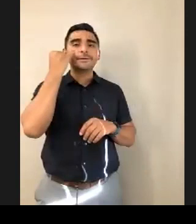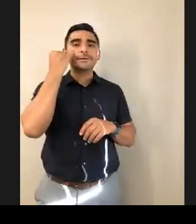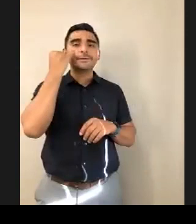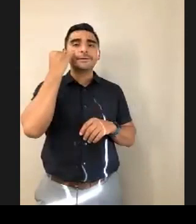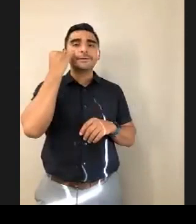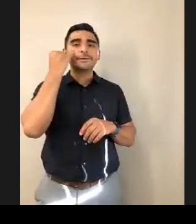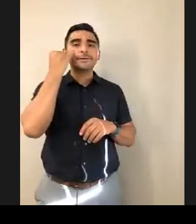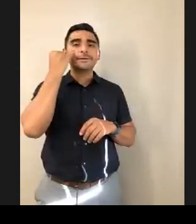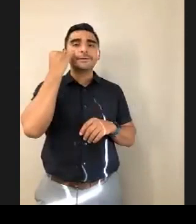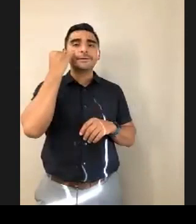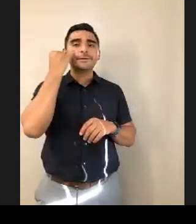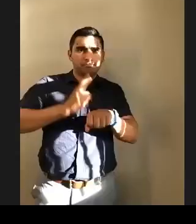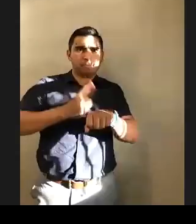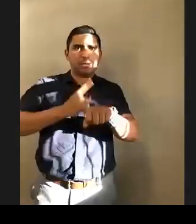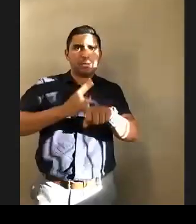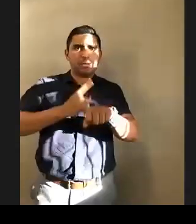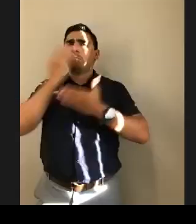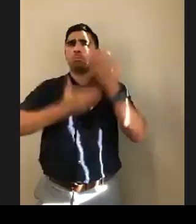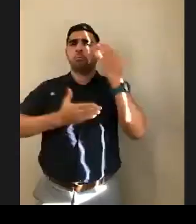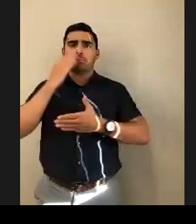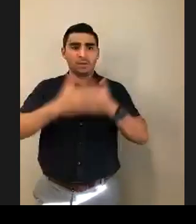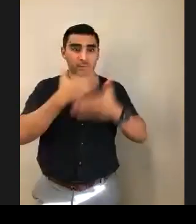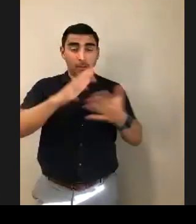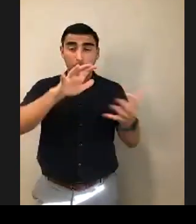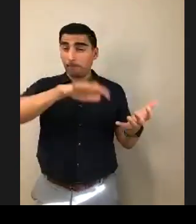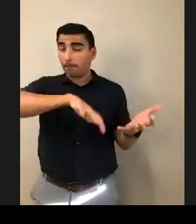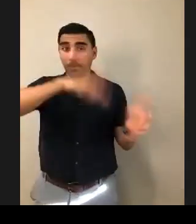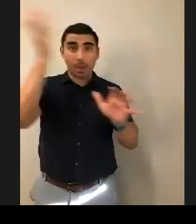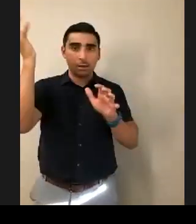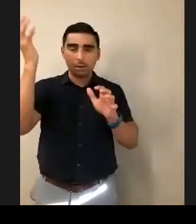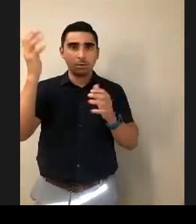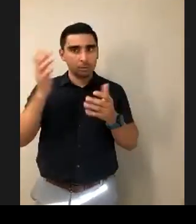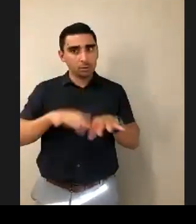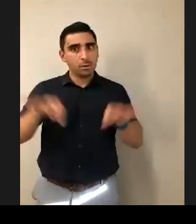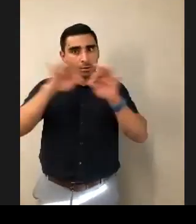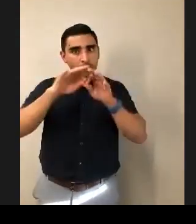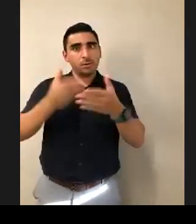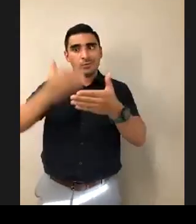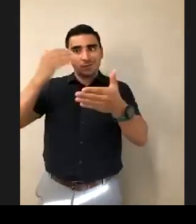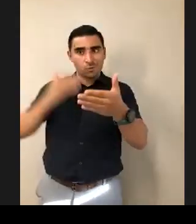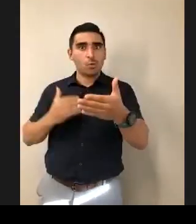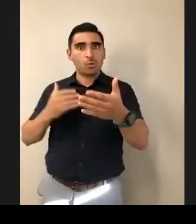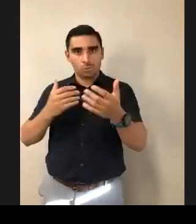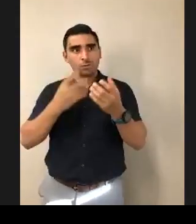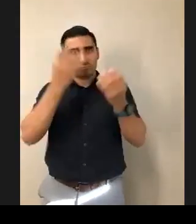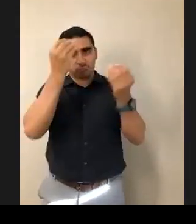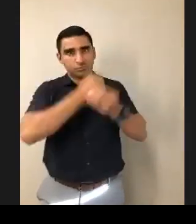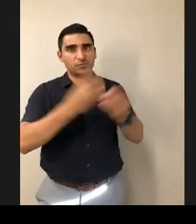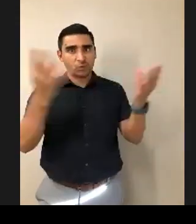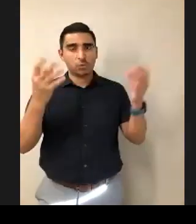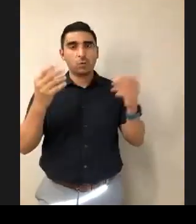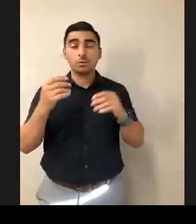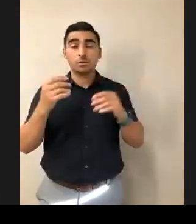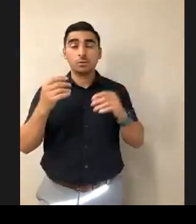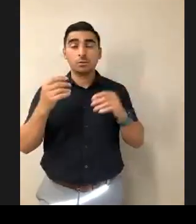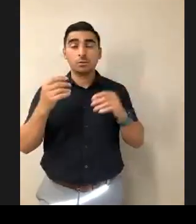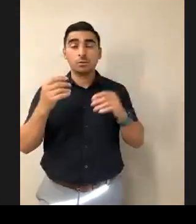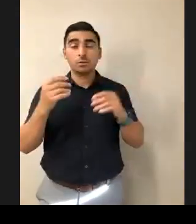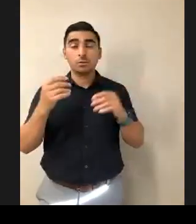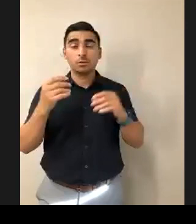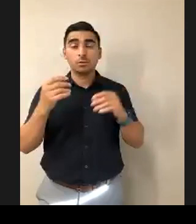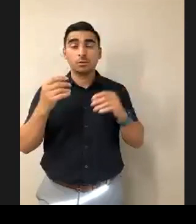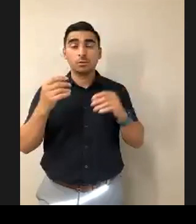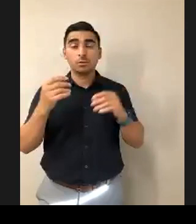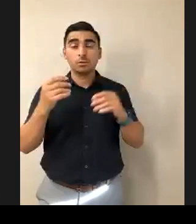disciplinarias, y uno de los oficiales en realidad mató a alguien. Dice, bueno, si no quieres trabajar con la comunidad, si